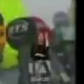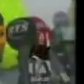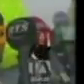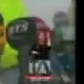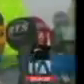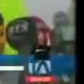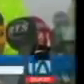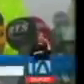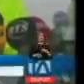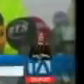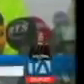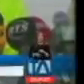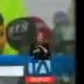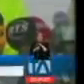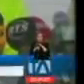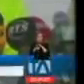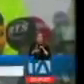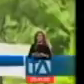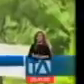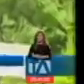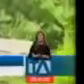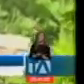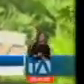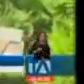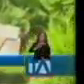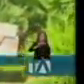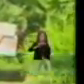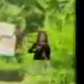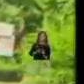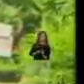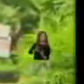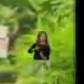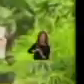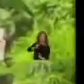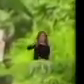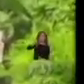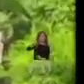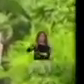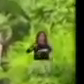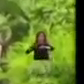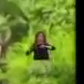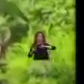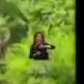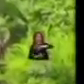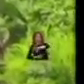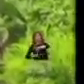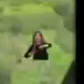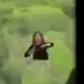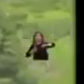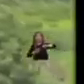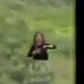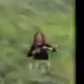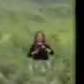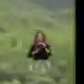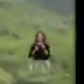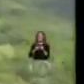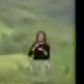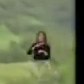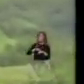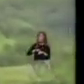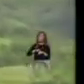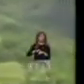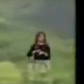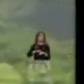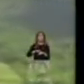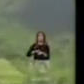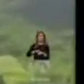de aproximadamente entre 2 y 3 metros de altura. Si se habrían dado cosechas, la misma población indicó que no es la primera vez que